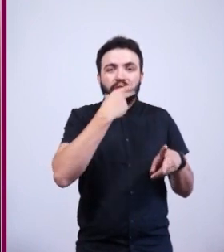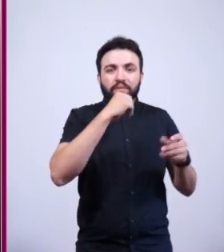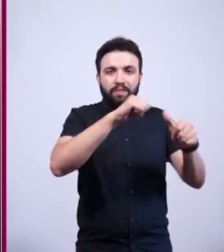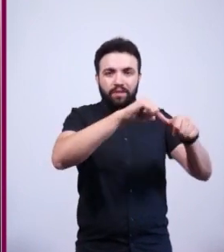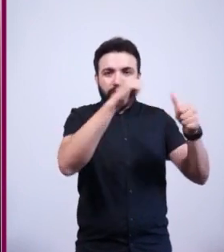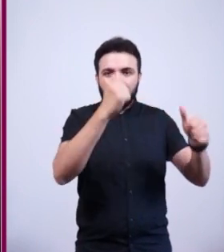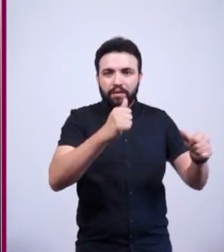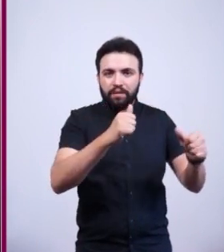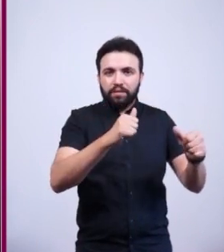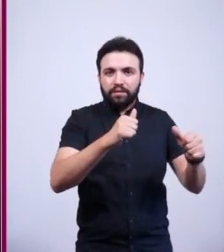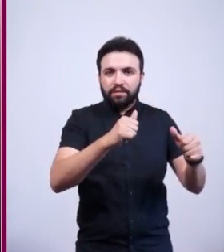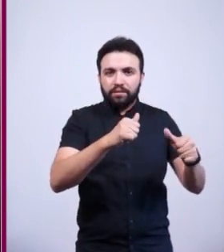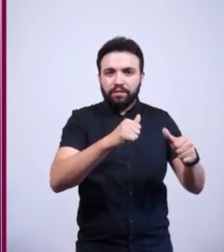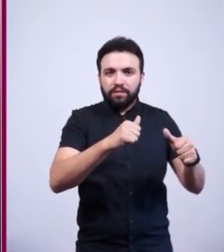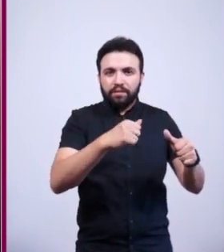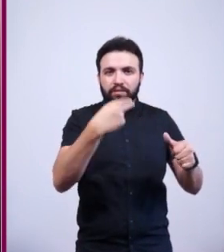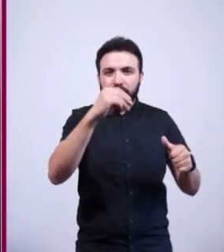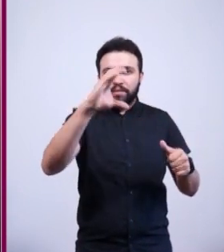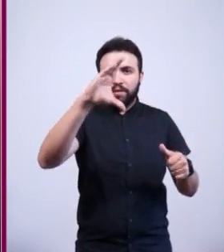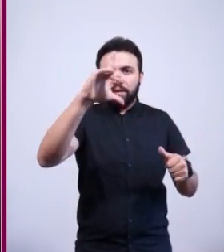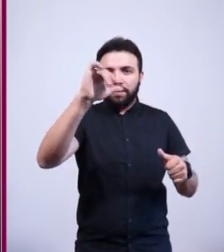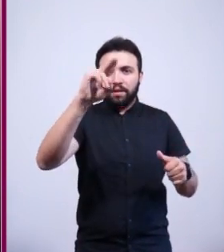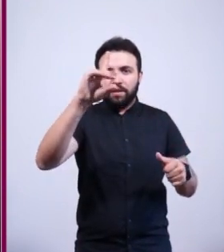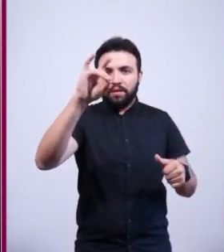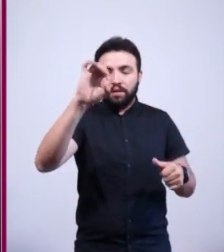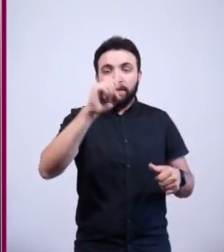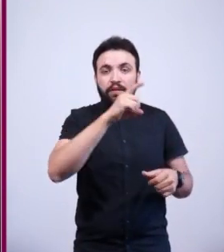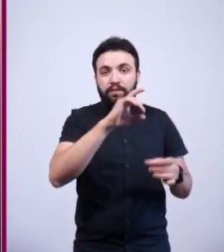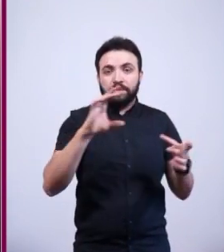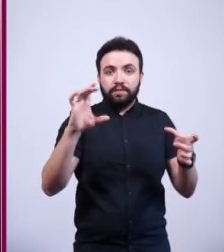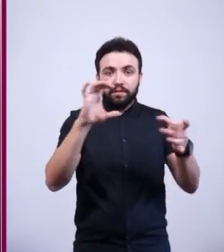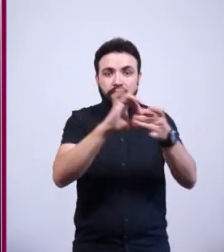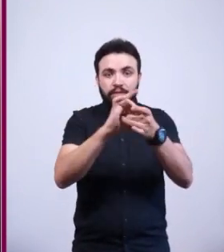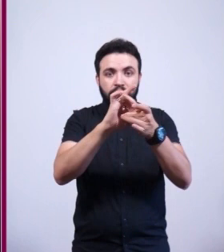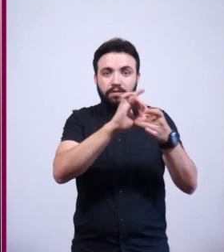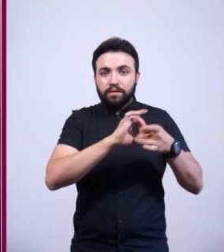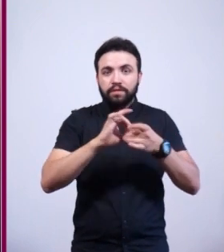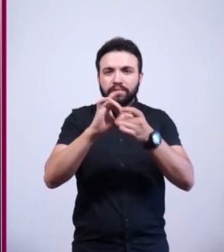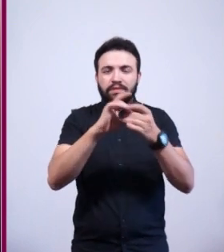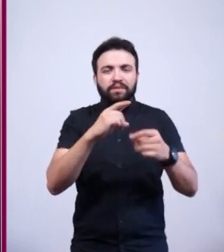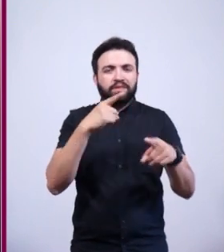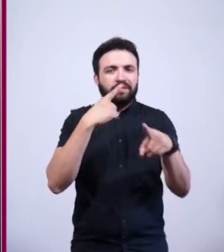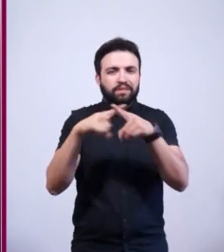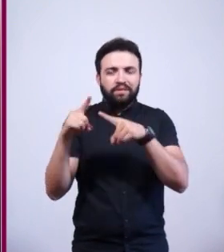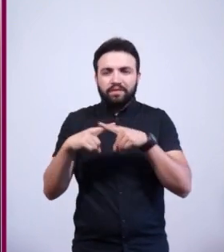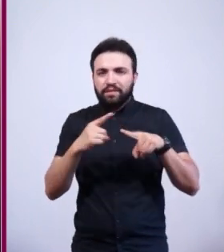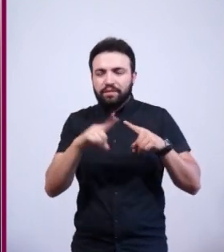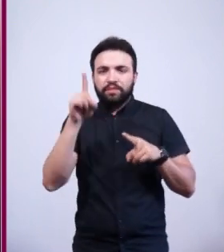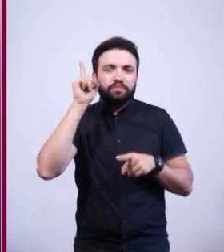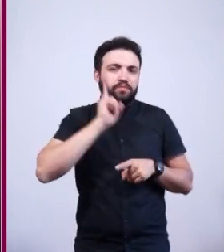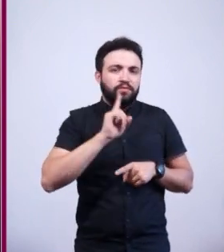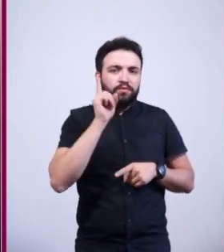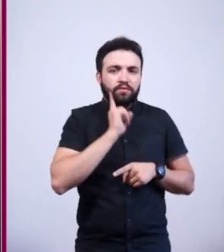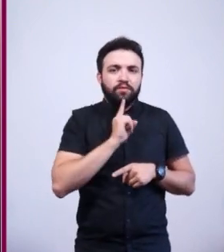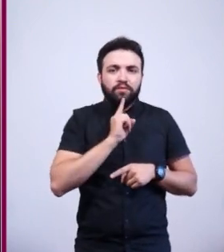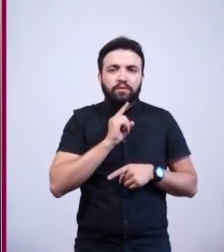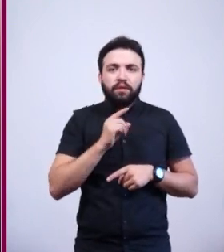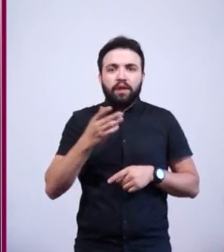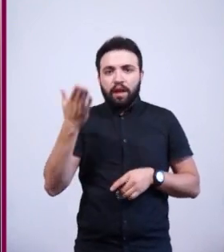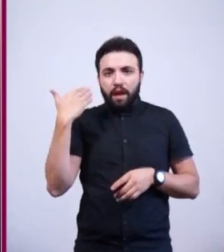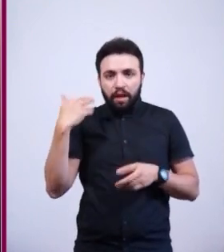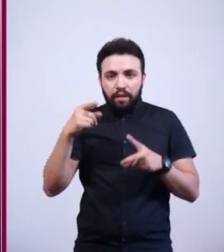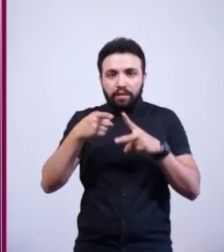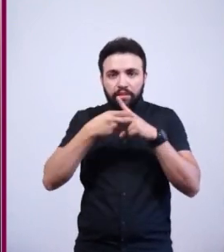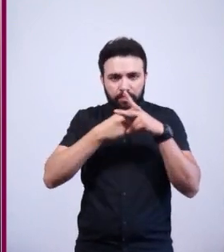llama Claudia Rodríguez. Empezó a unir a varias mujeres, y no fue intencional, también al inicio se